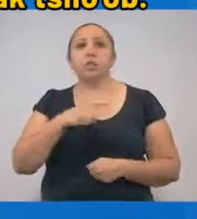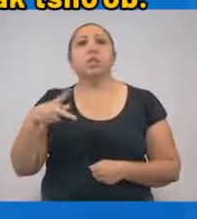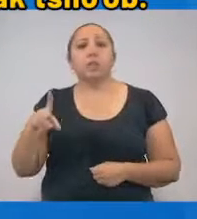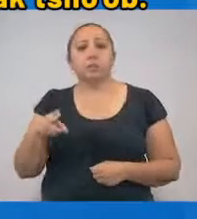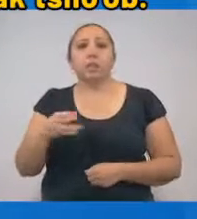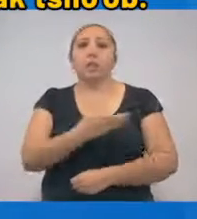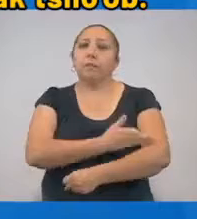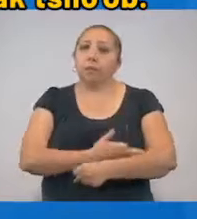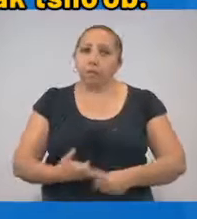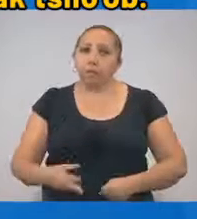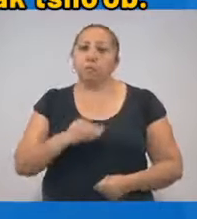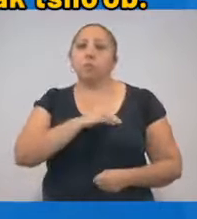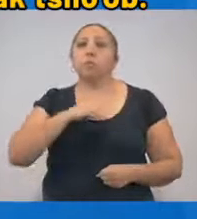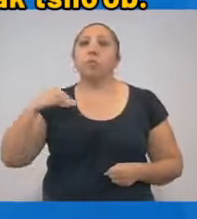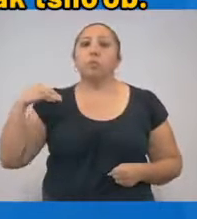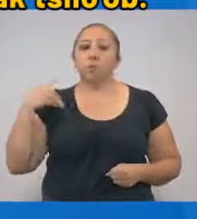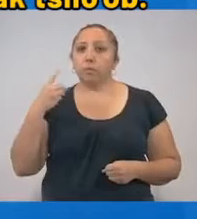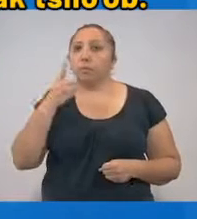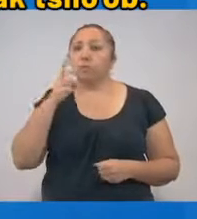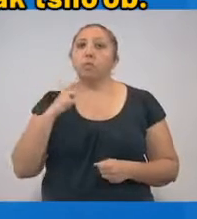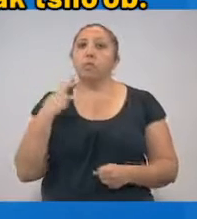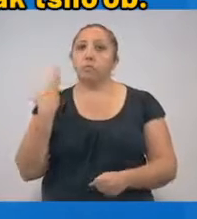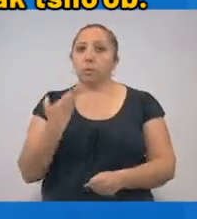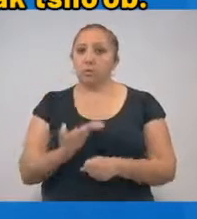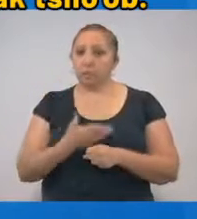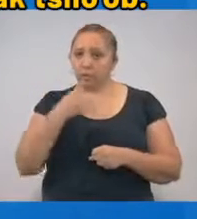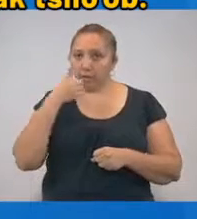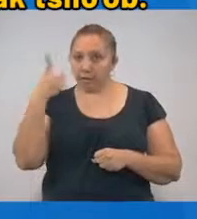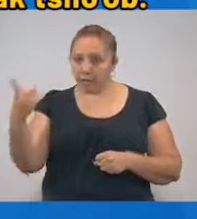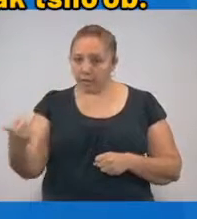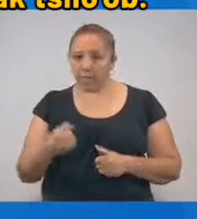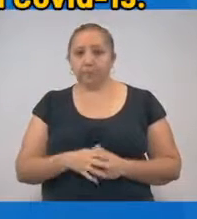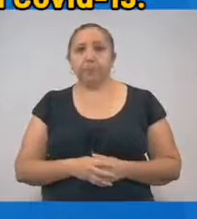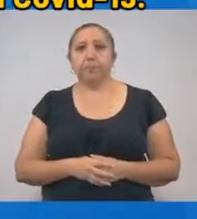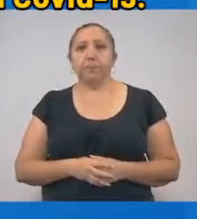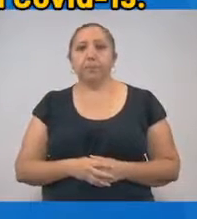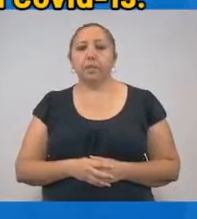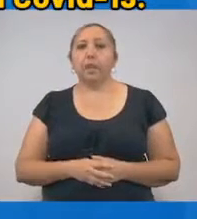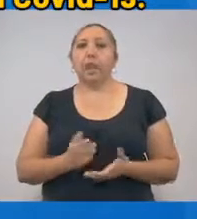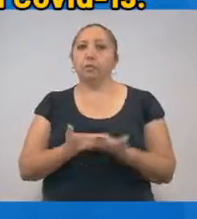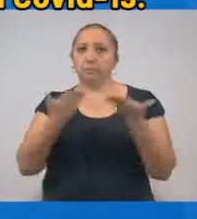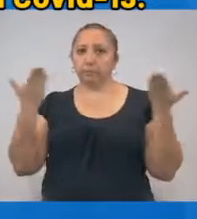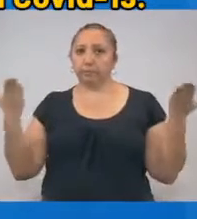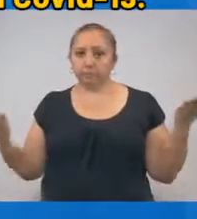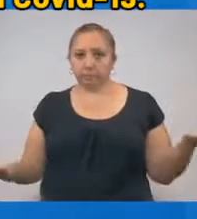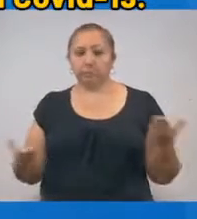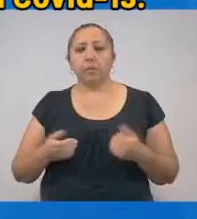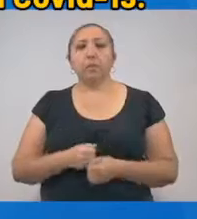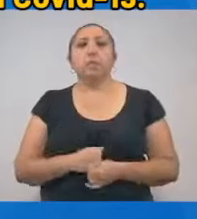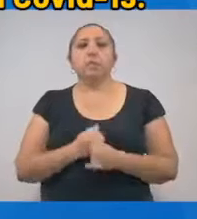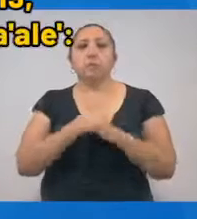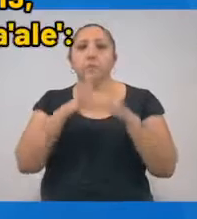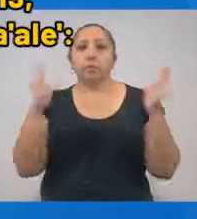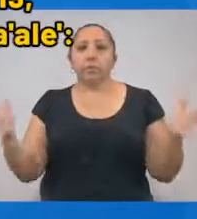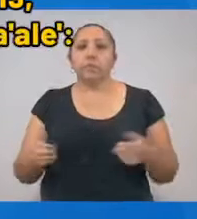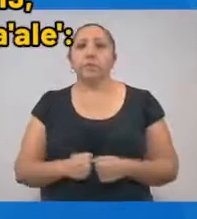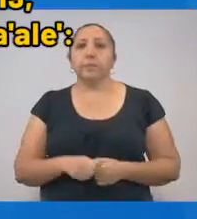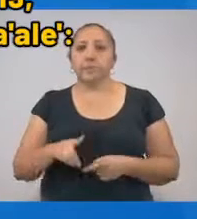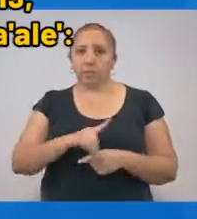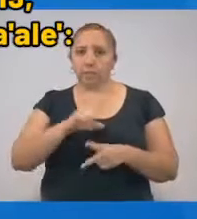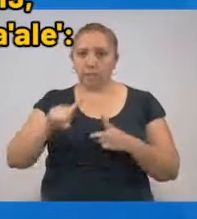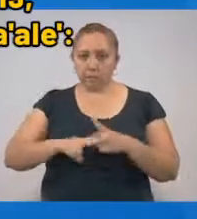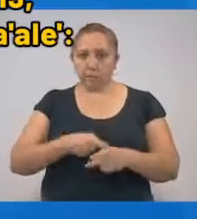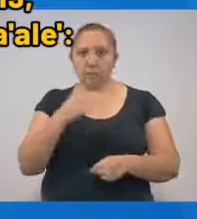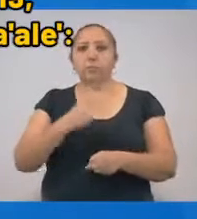nuestros familiares. Cumplamos con responsabilidad las disposiciones ya mencionadas. A continuación, el reporte actualizado. Desde que